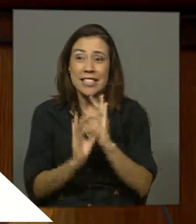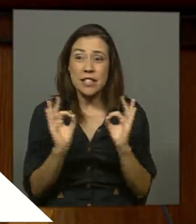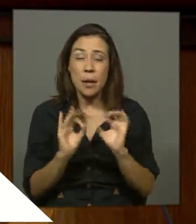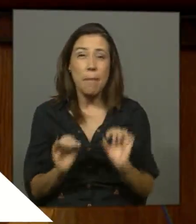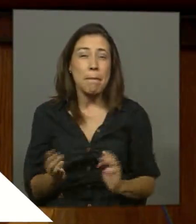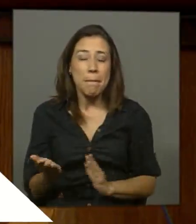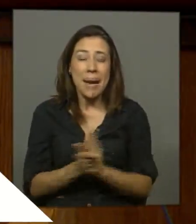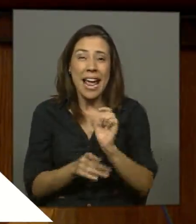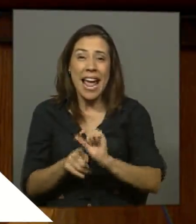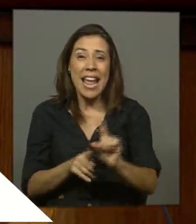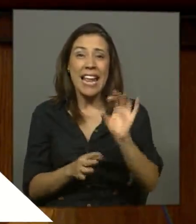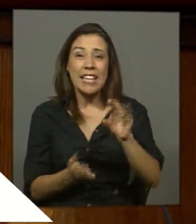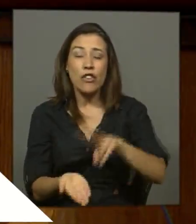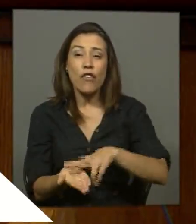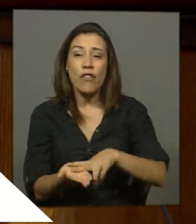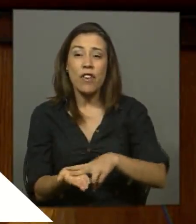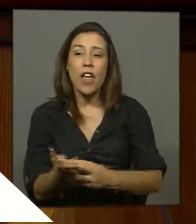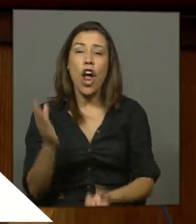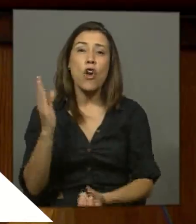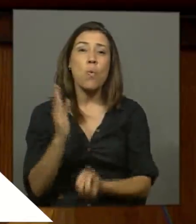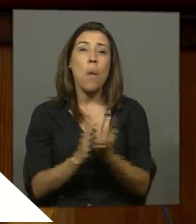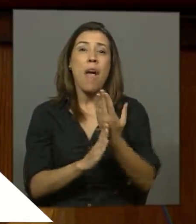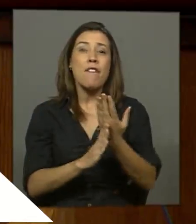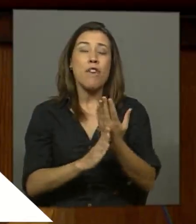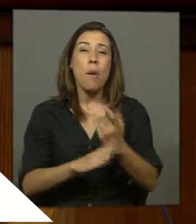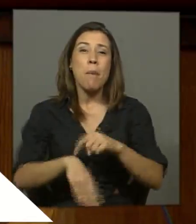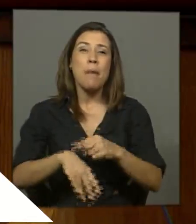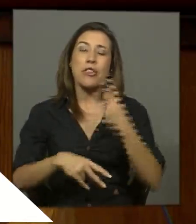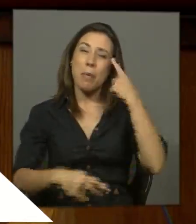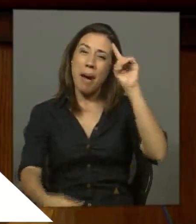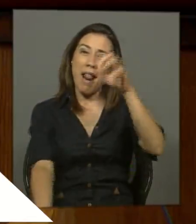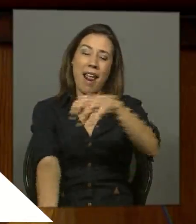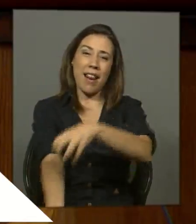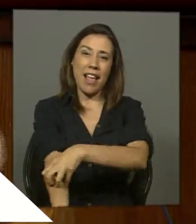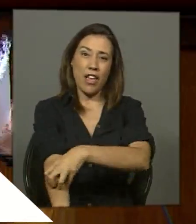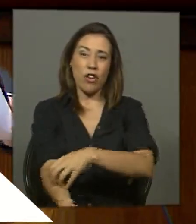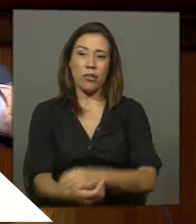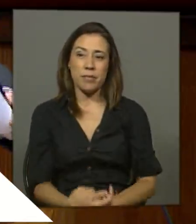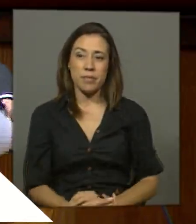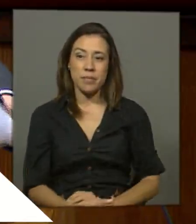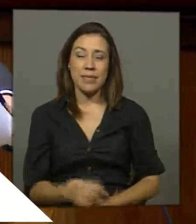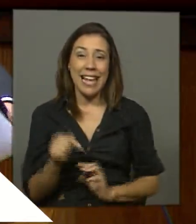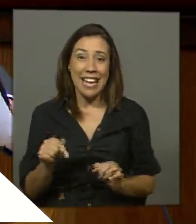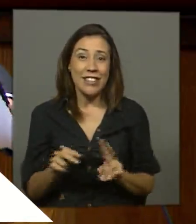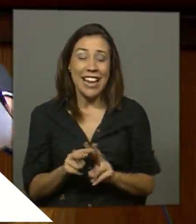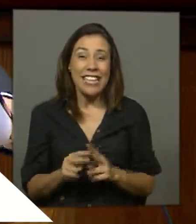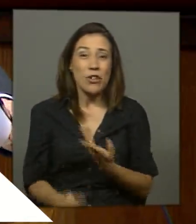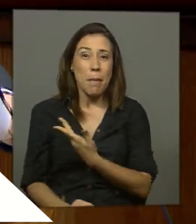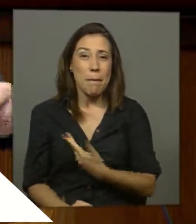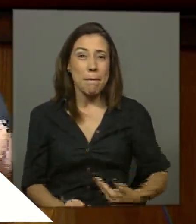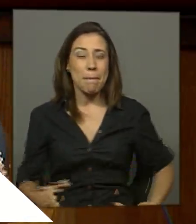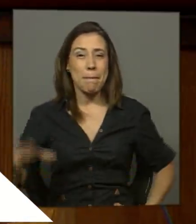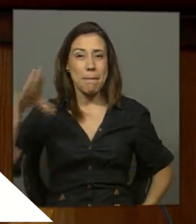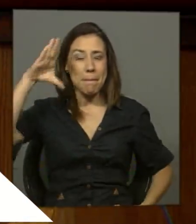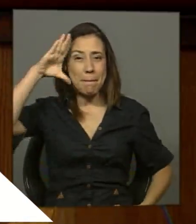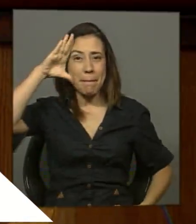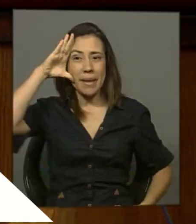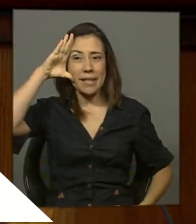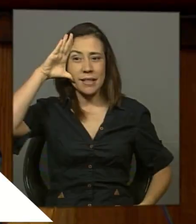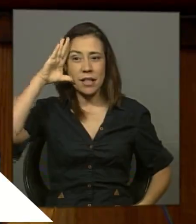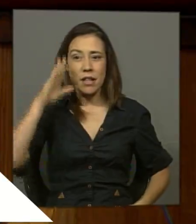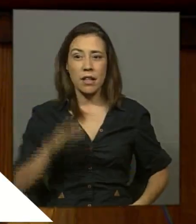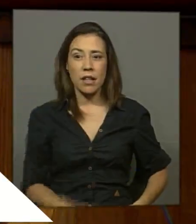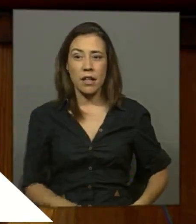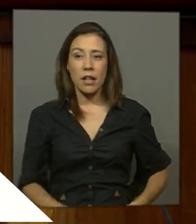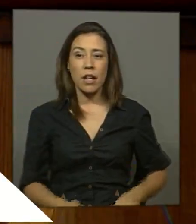inicio verdaderamente de una nueva época para la región eso es lo que ha hecho la presidenta bachel nada menos que